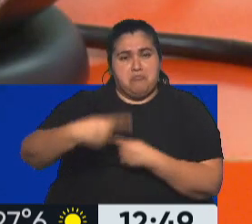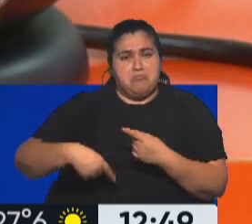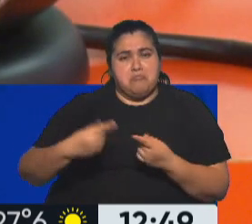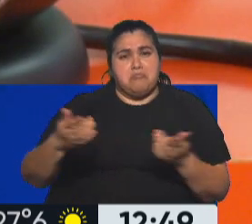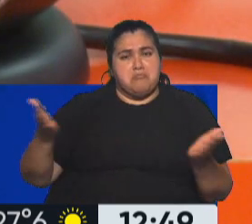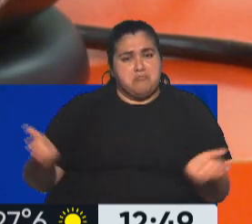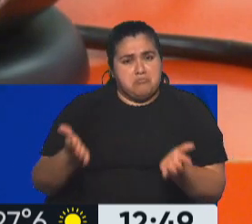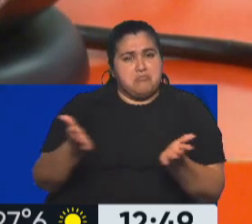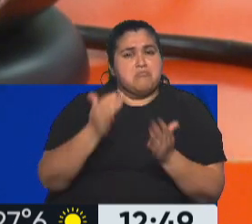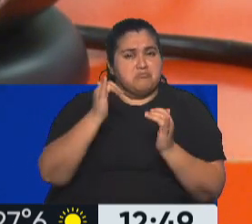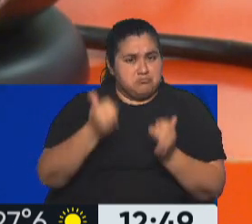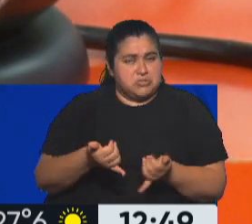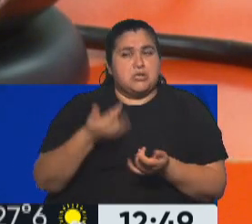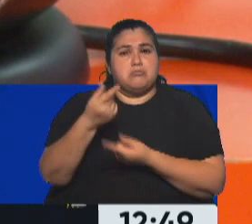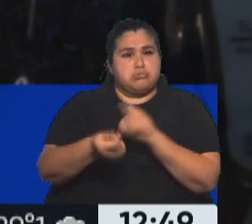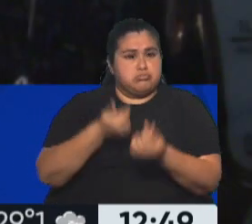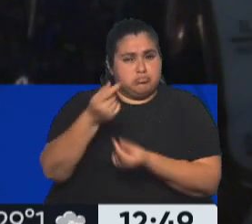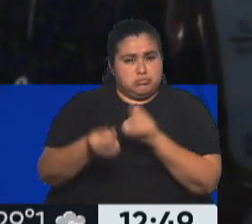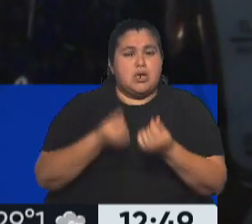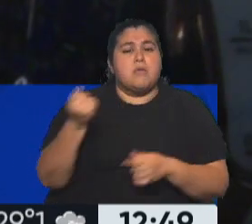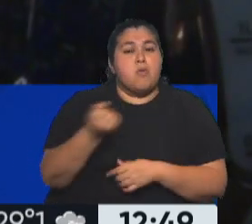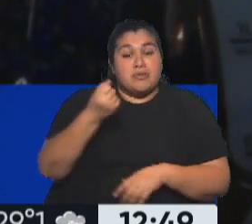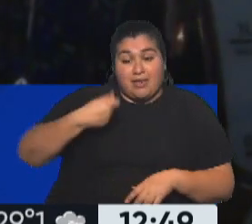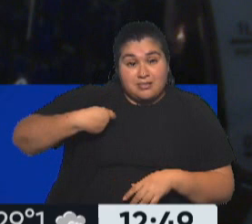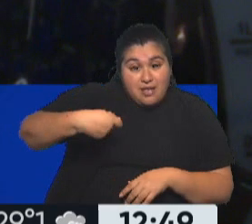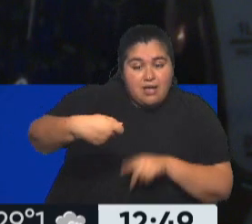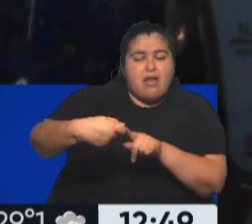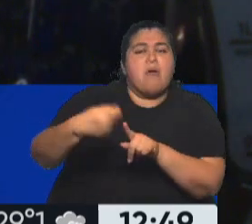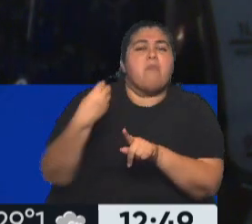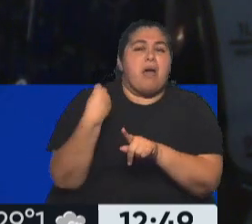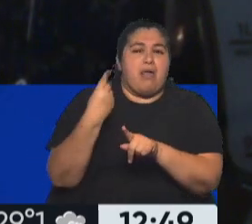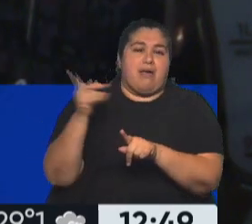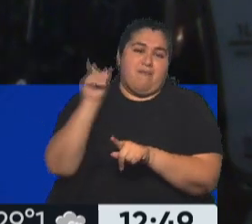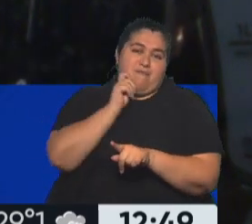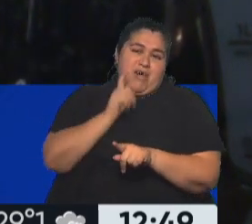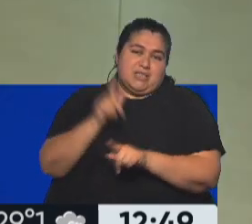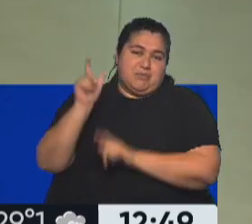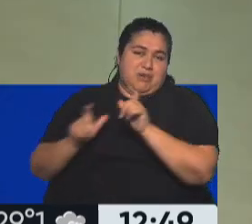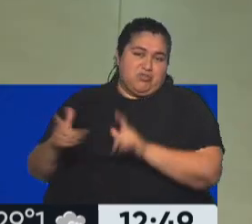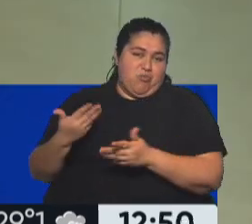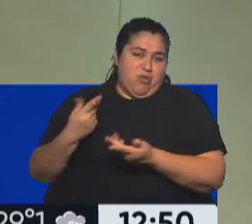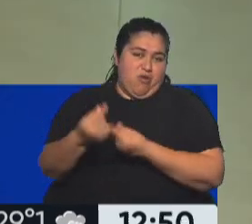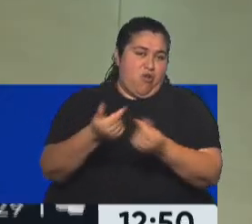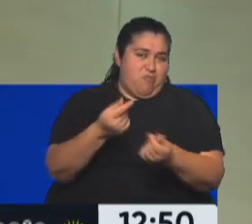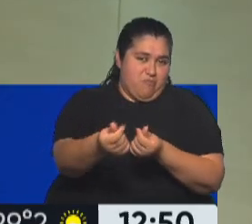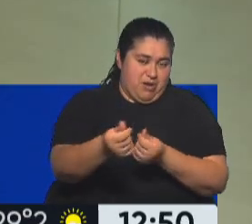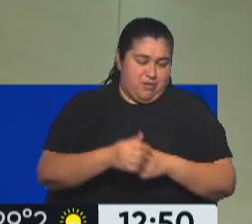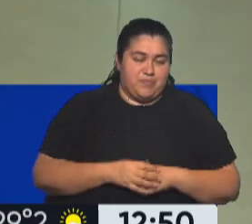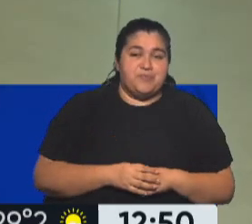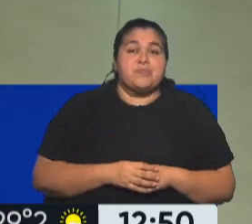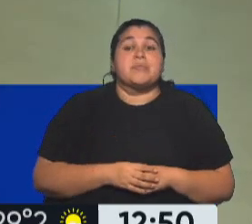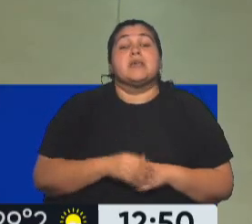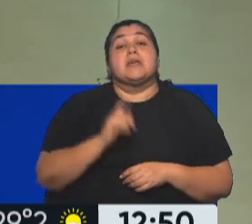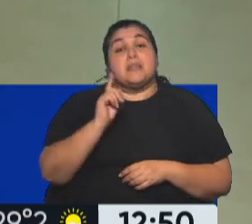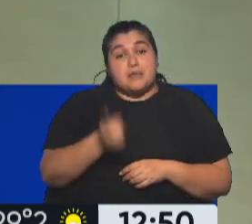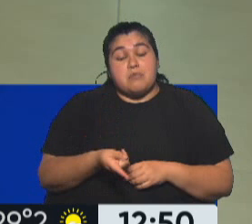público es es importantísima la financiación para que la gente pueda acceder eh a a los productos que vendemos nosotros y déjame